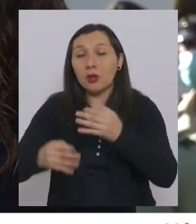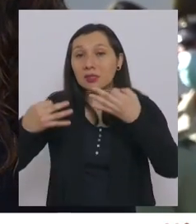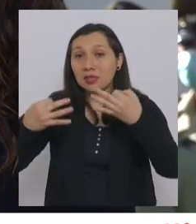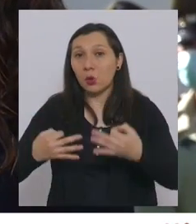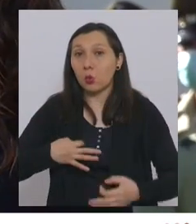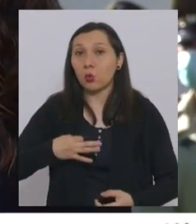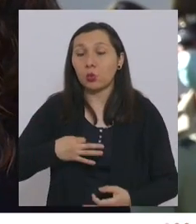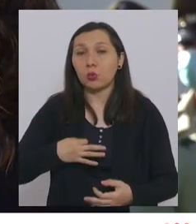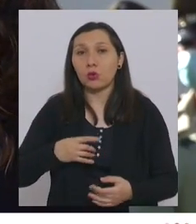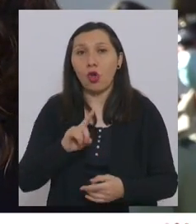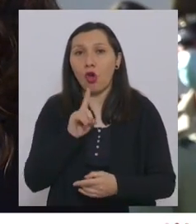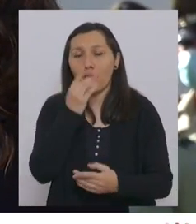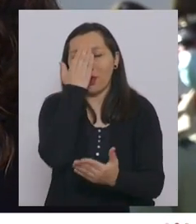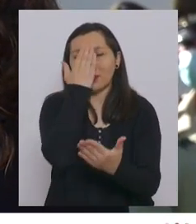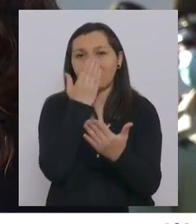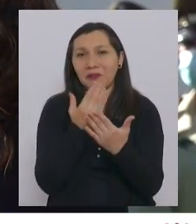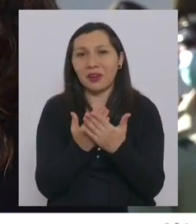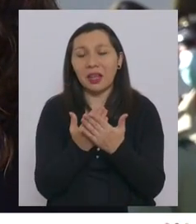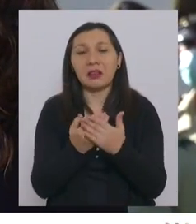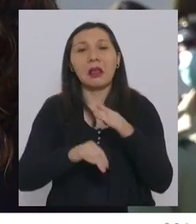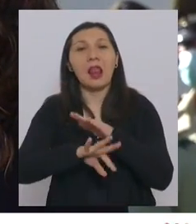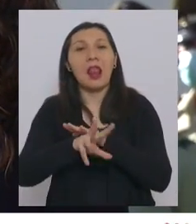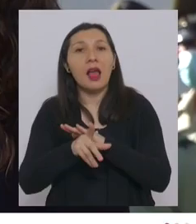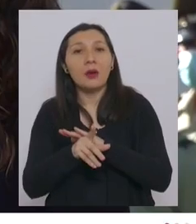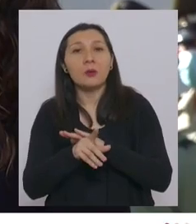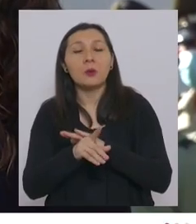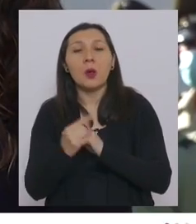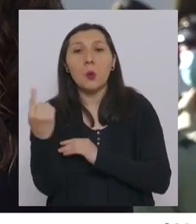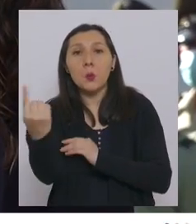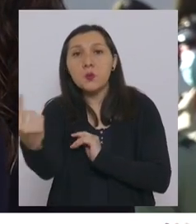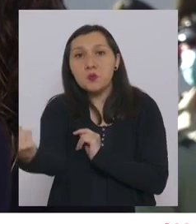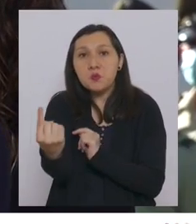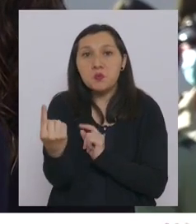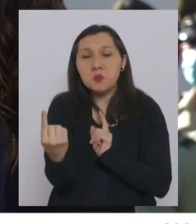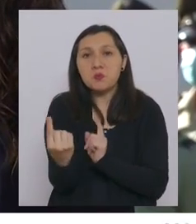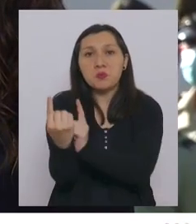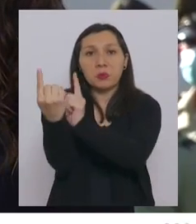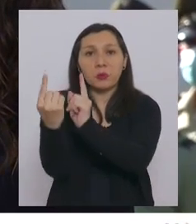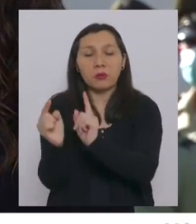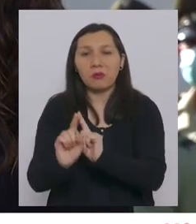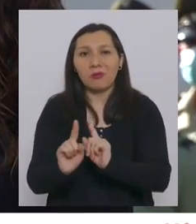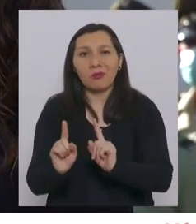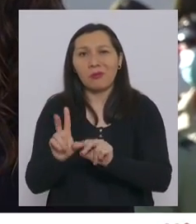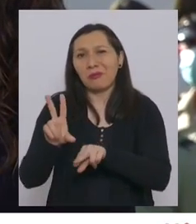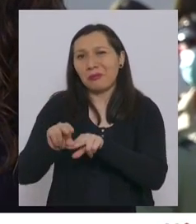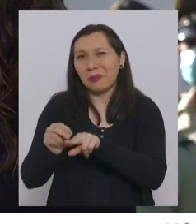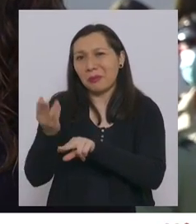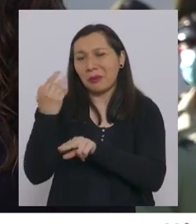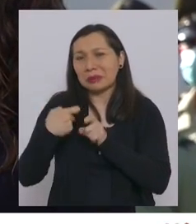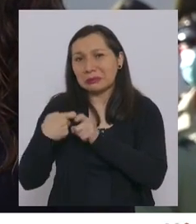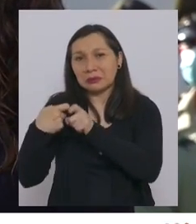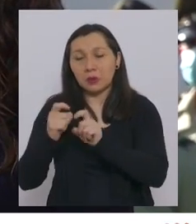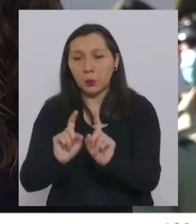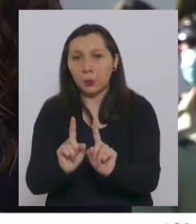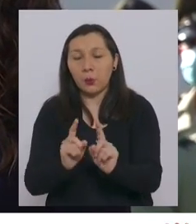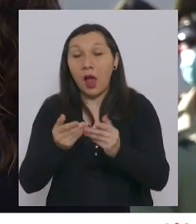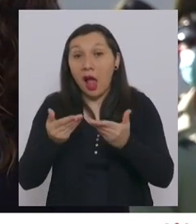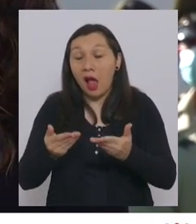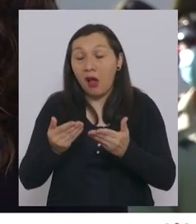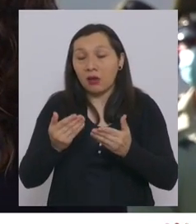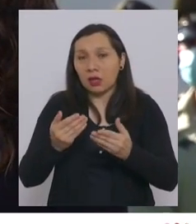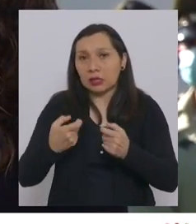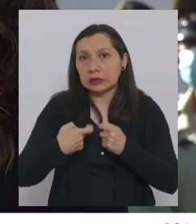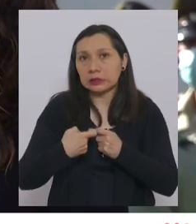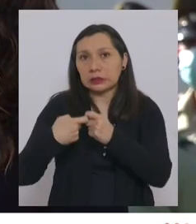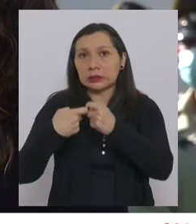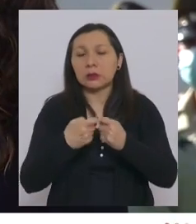seguridad ciudadana, ya no se enfrentan a delincuentes individuales con métodos primitivos, sino que están enfrentando cada